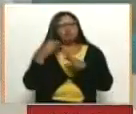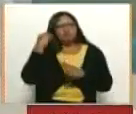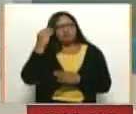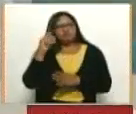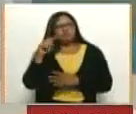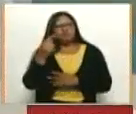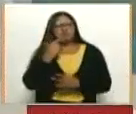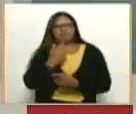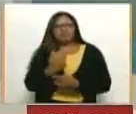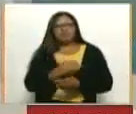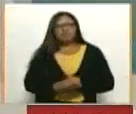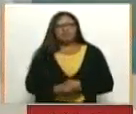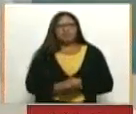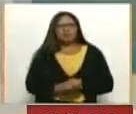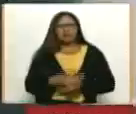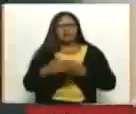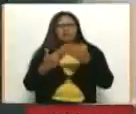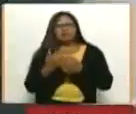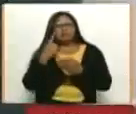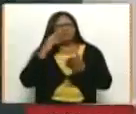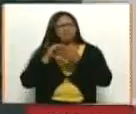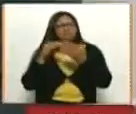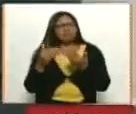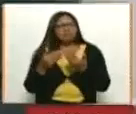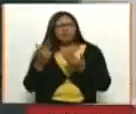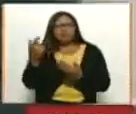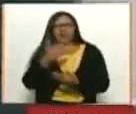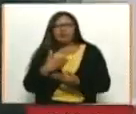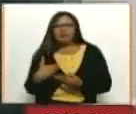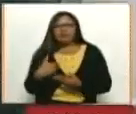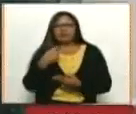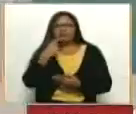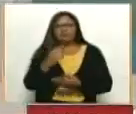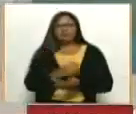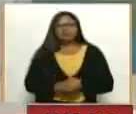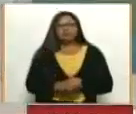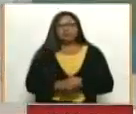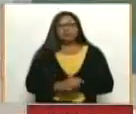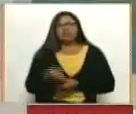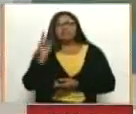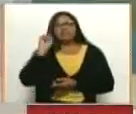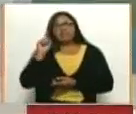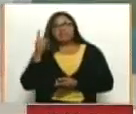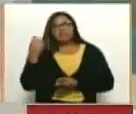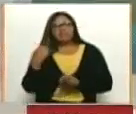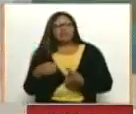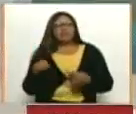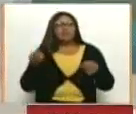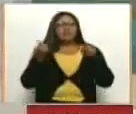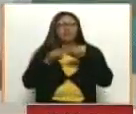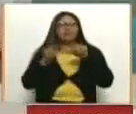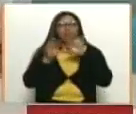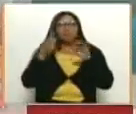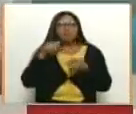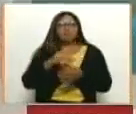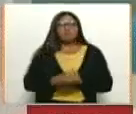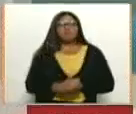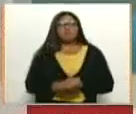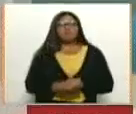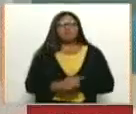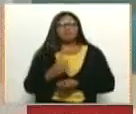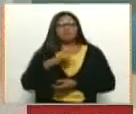principal petición, ¿no?, que se está pidiendo allí, tomando en consideración también, profe, lo que usted destaca, que es la necesidad que tiene también los